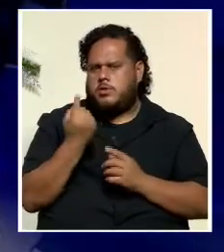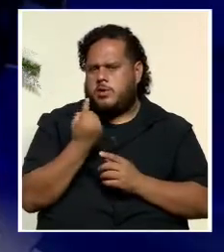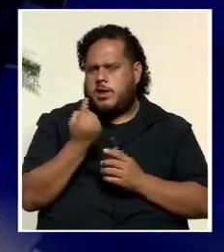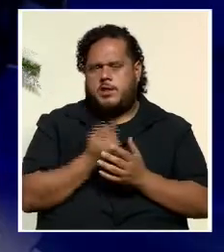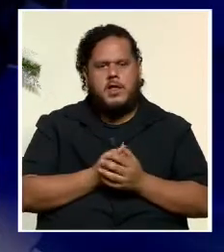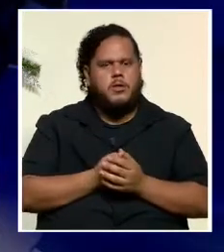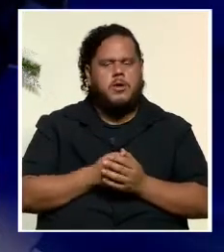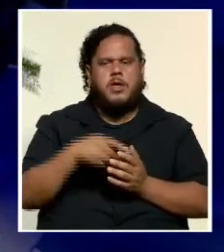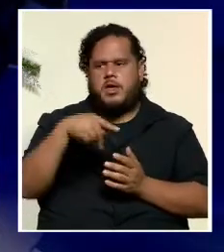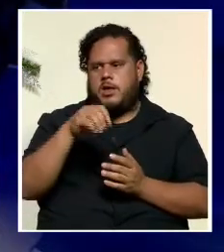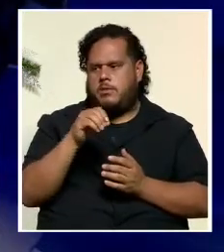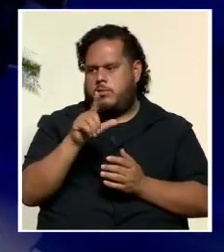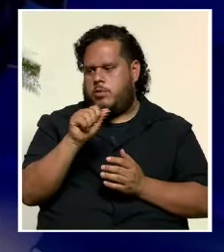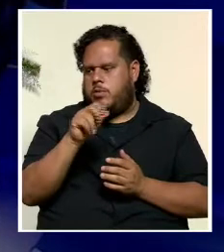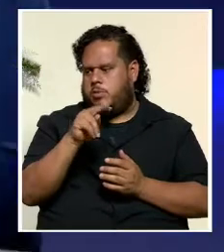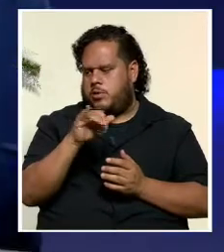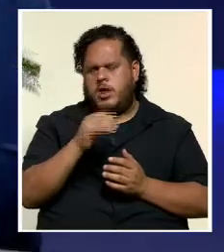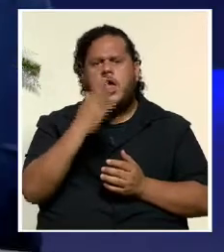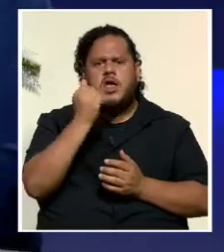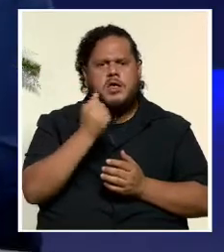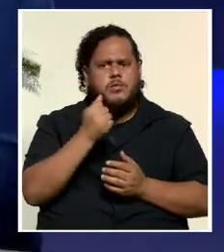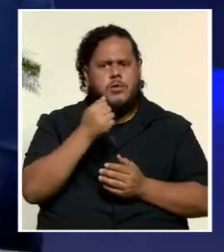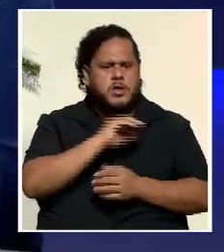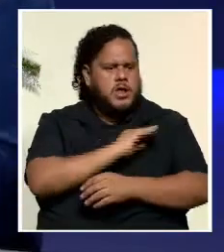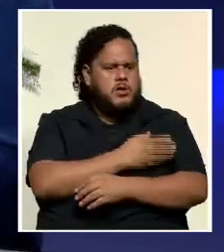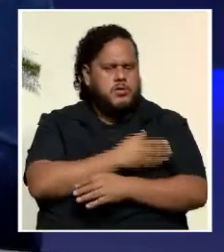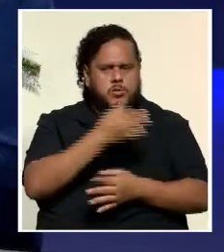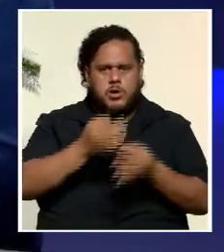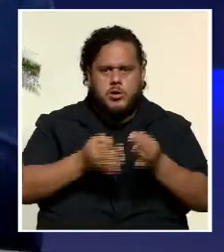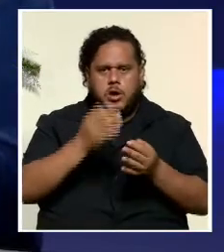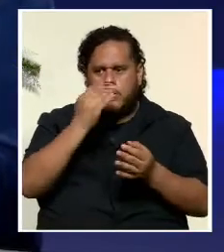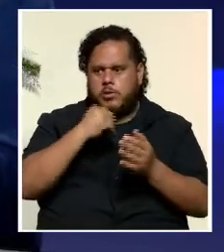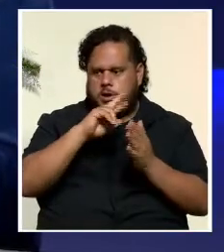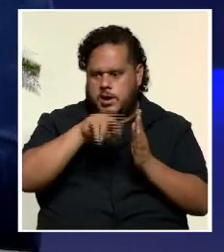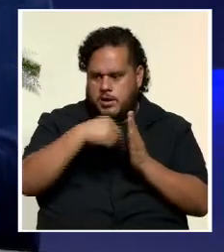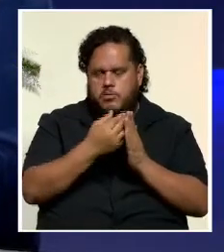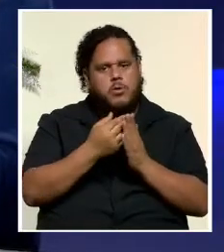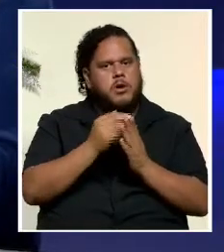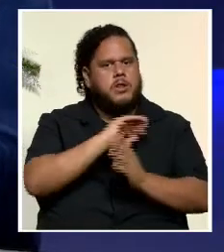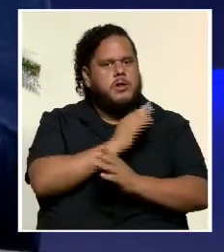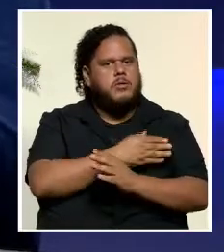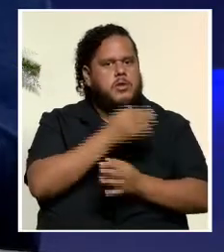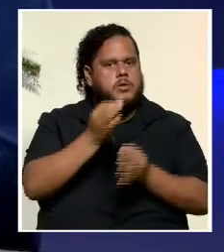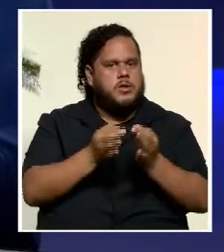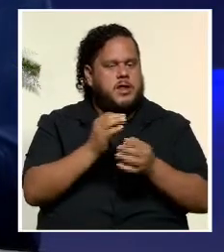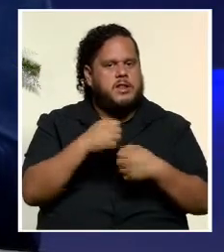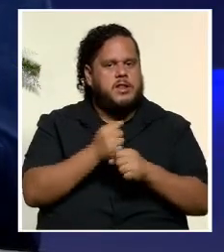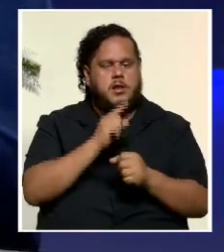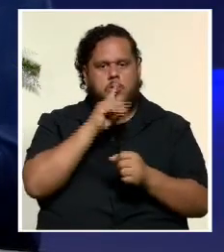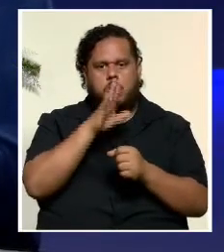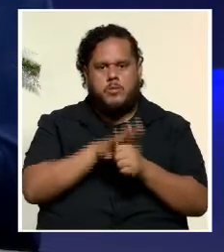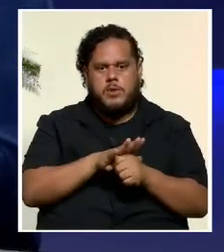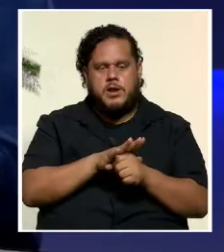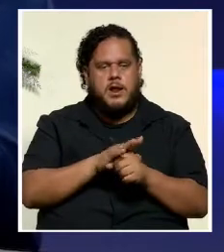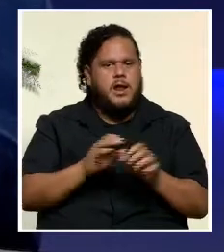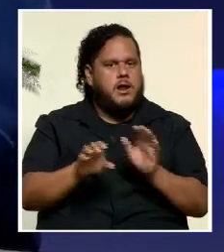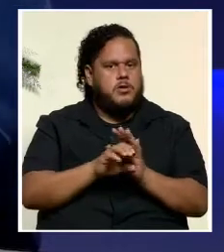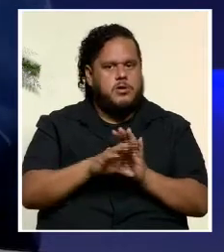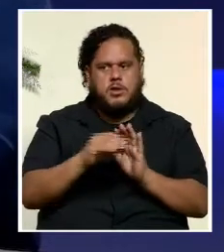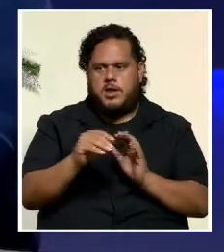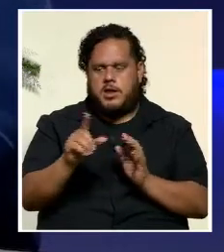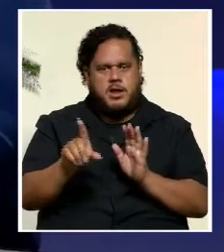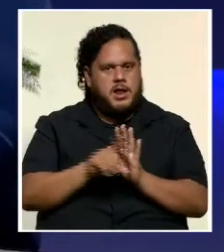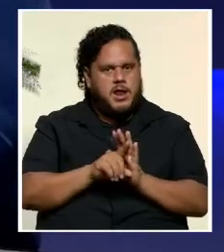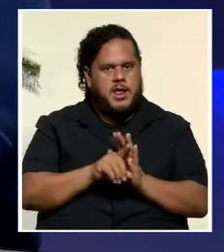¿Y por qué los poderes judiciales? Porque el rol del Poder Judicial es hacer cumplir la Constitución y la ley, que es la